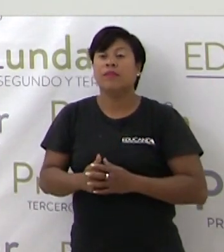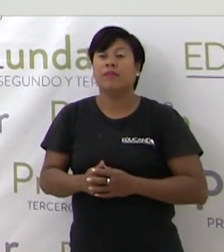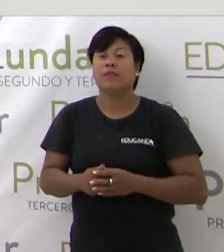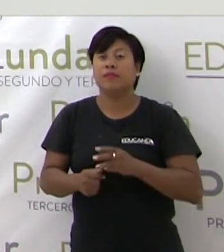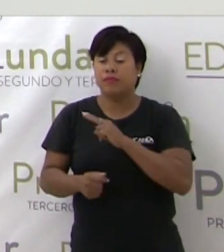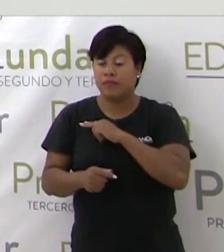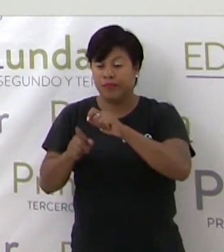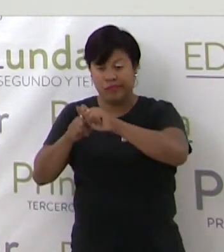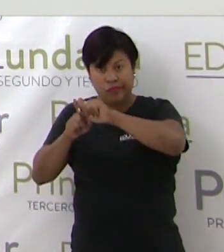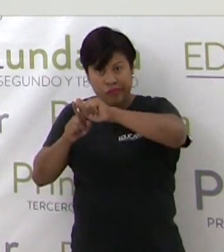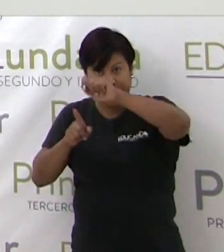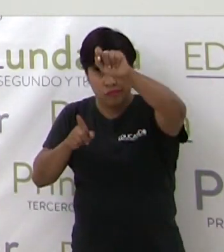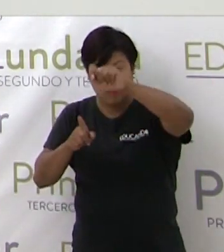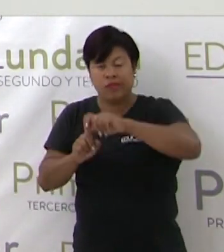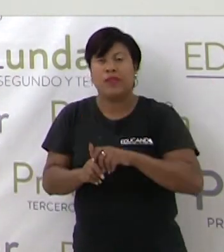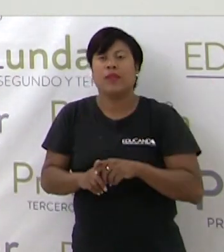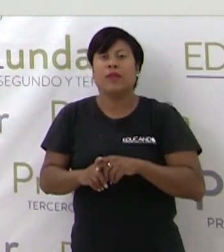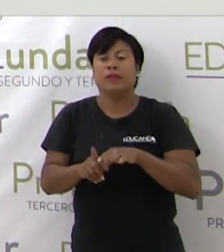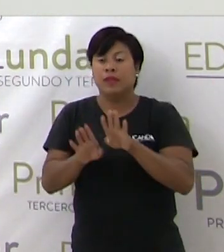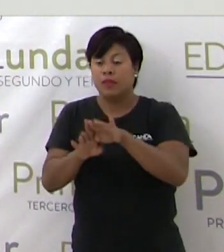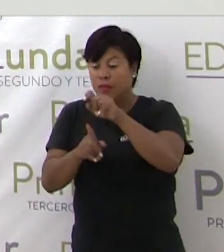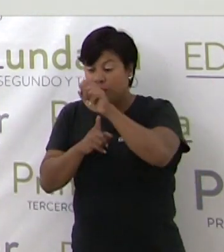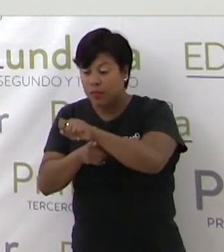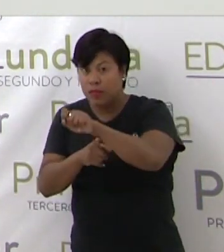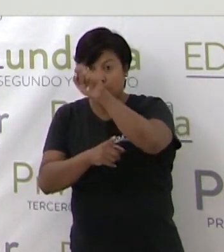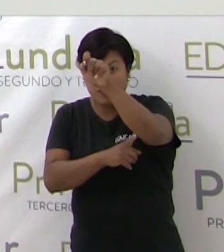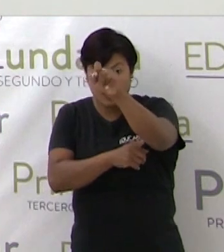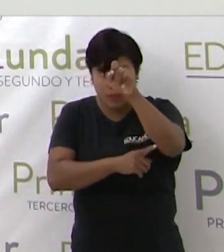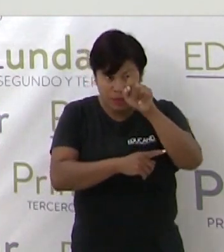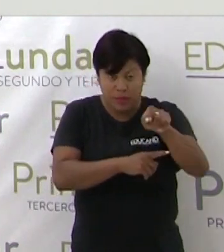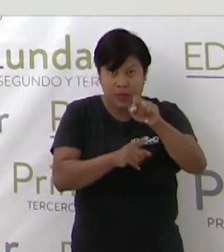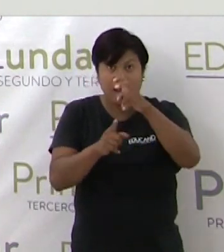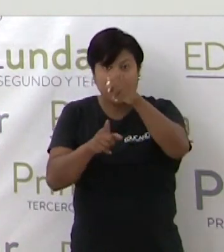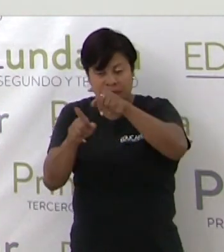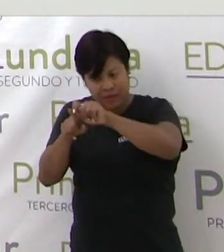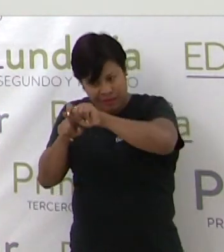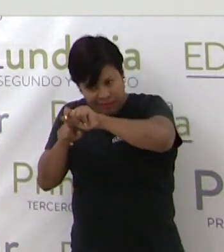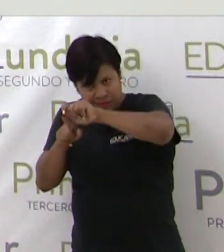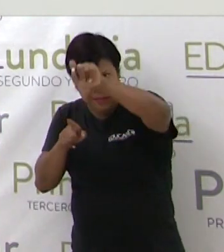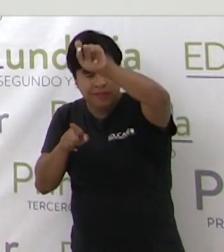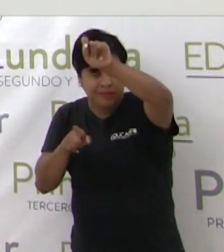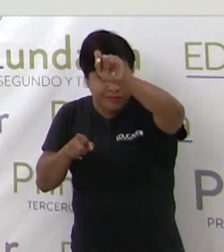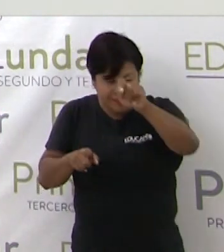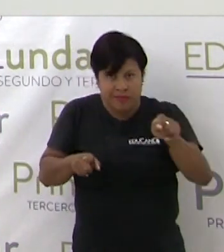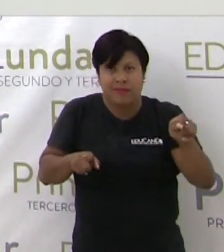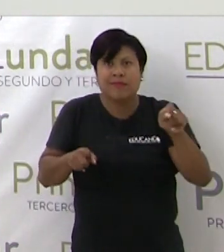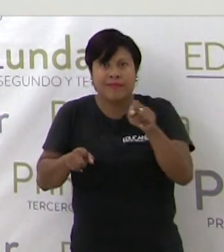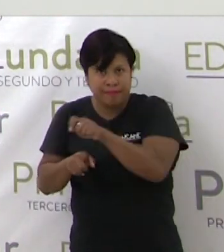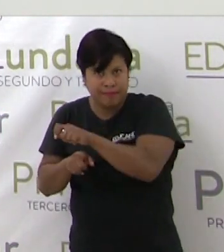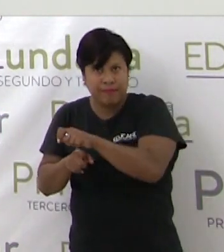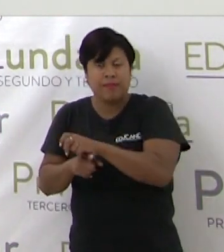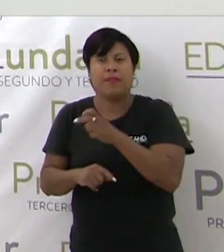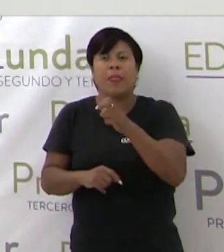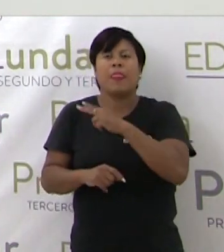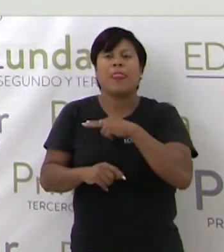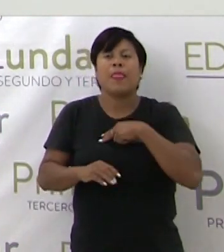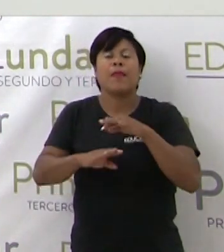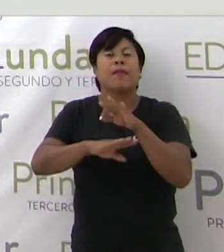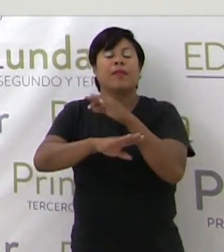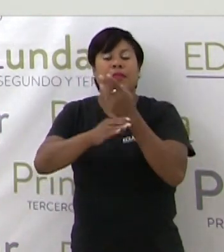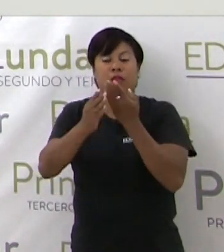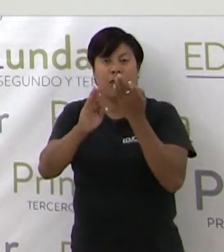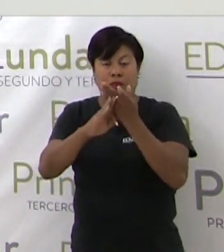puntos, unir los ángulos. Ahí está, que serían los vértices de este triángulo que estamos dibujando. Y vamos a